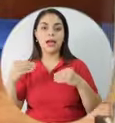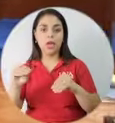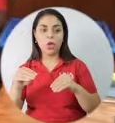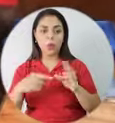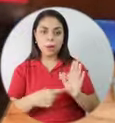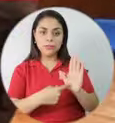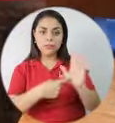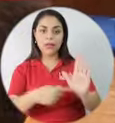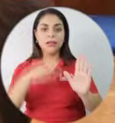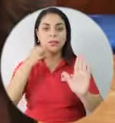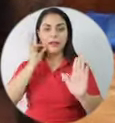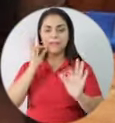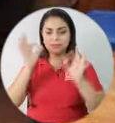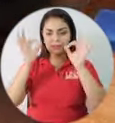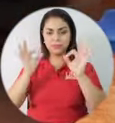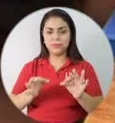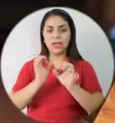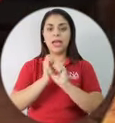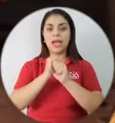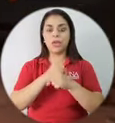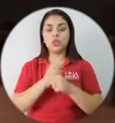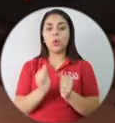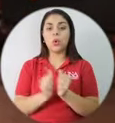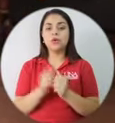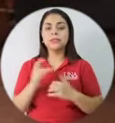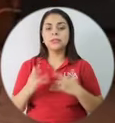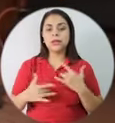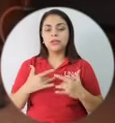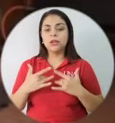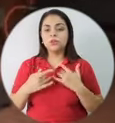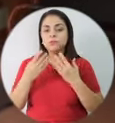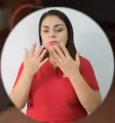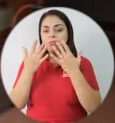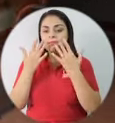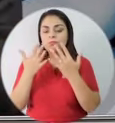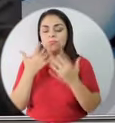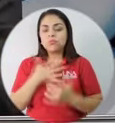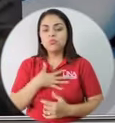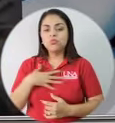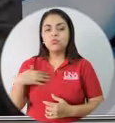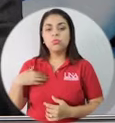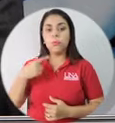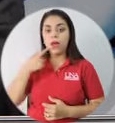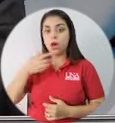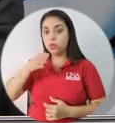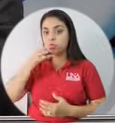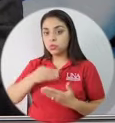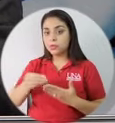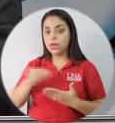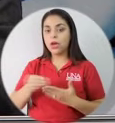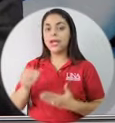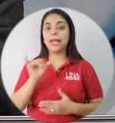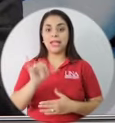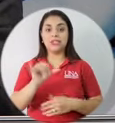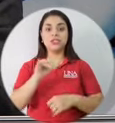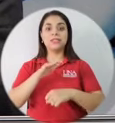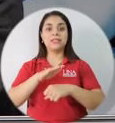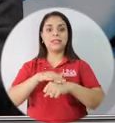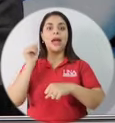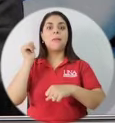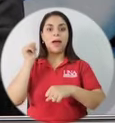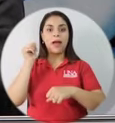el café bien elaborado con una sensación y un aroma agradable para el consumidor, llama y genera ese gancho para